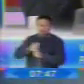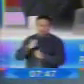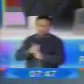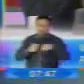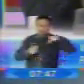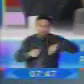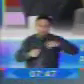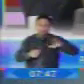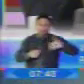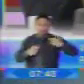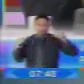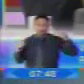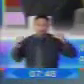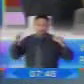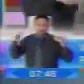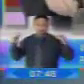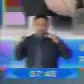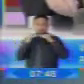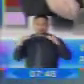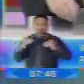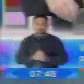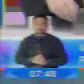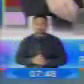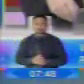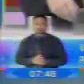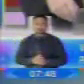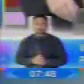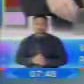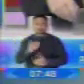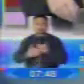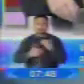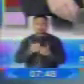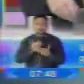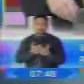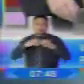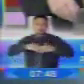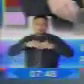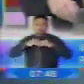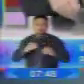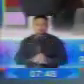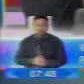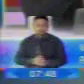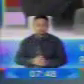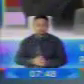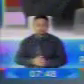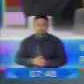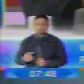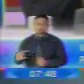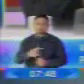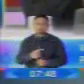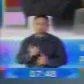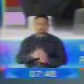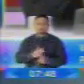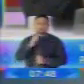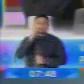primordial de cuidar la salud, pero de ir volviendo y reactivando la economía. ¿Qué son historias en cuarentena,